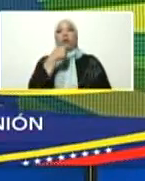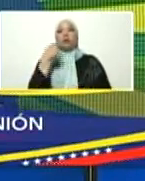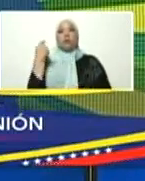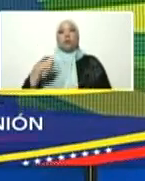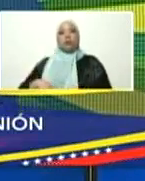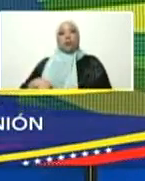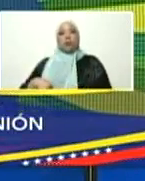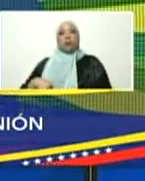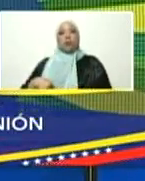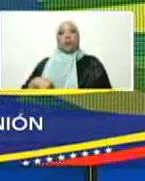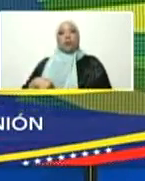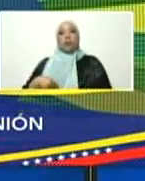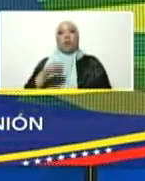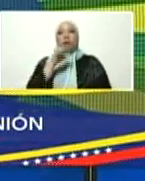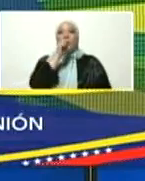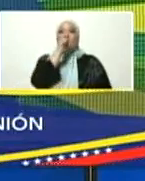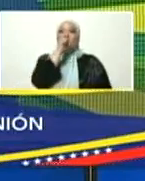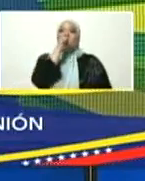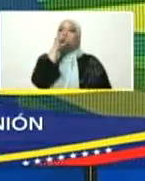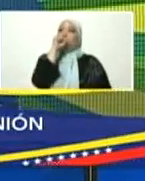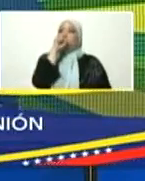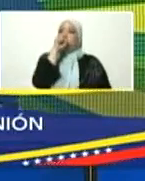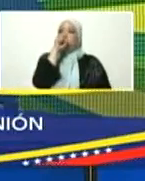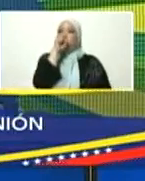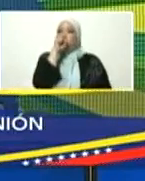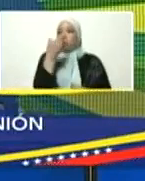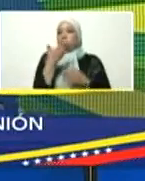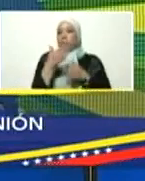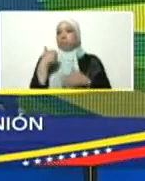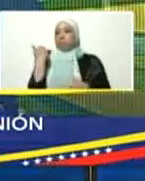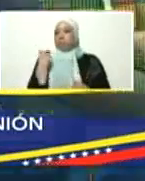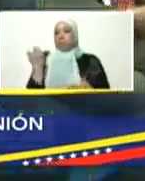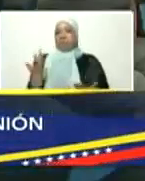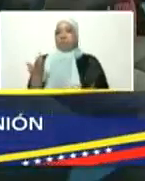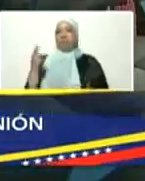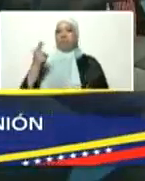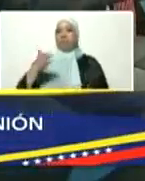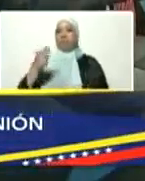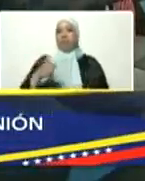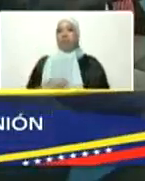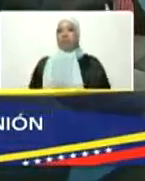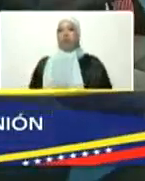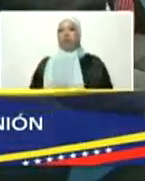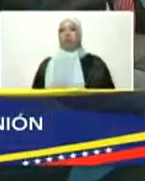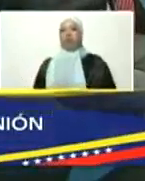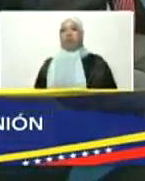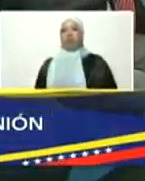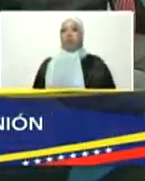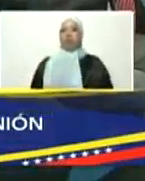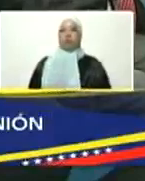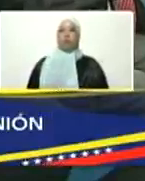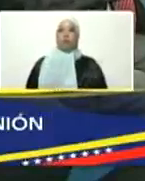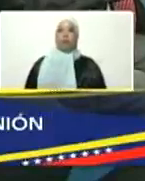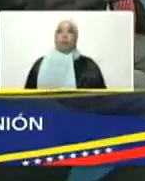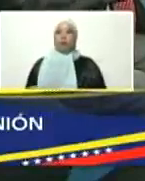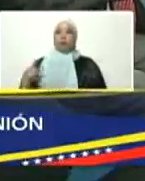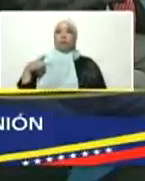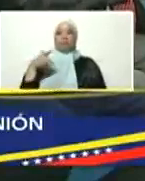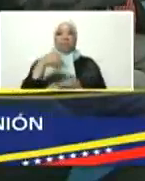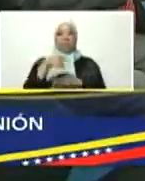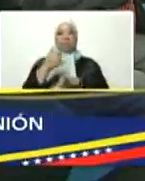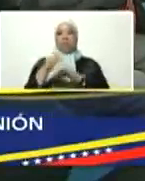Como usted quiera pagarme, me dijo. El taxista. Y para donde ustedes vayan, eso